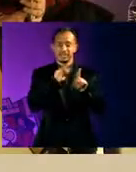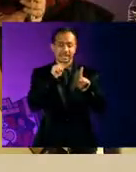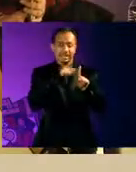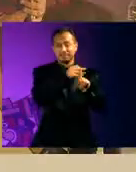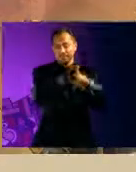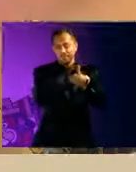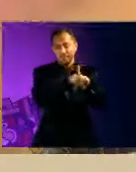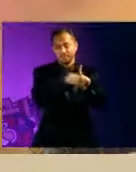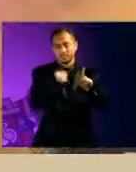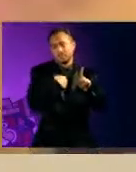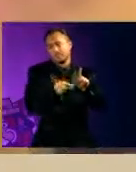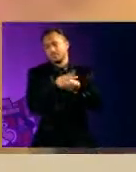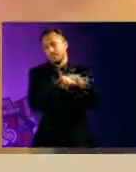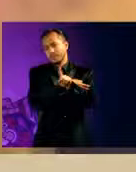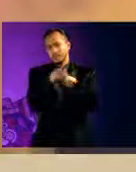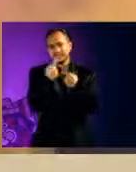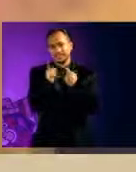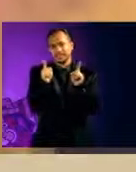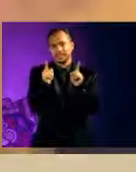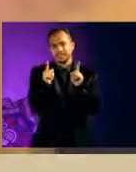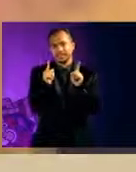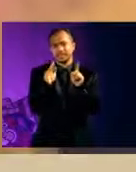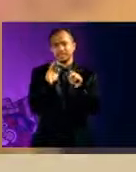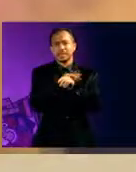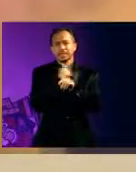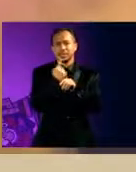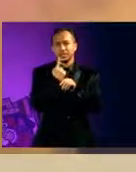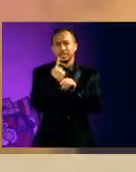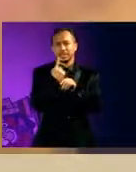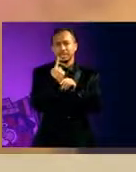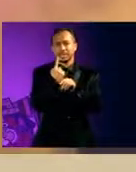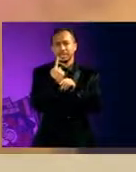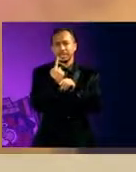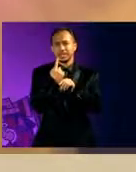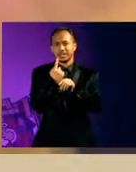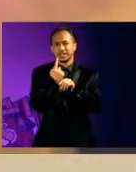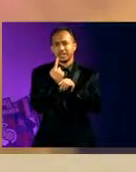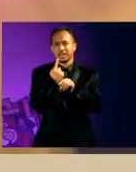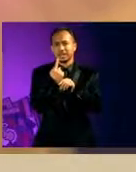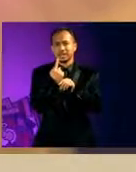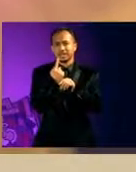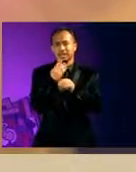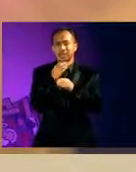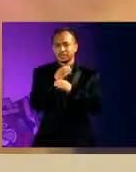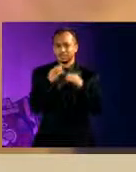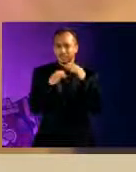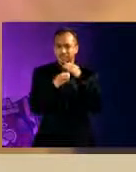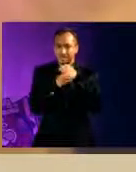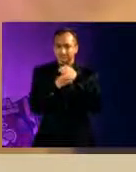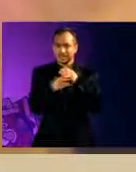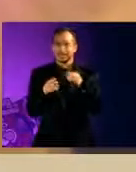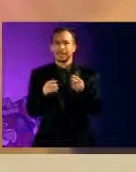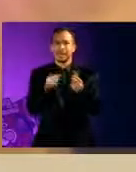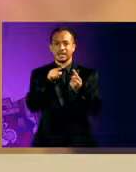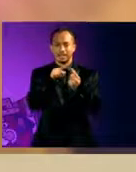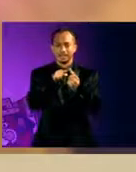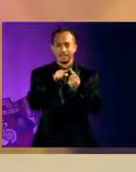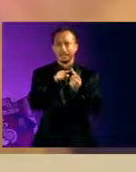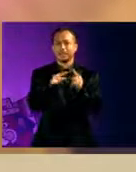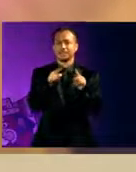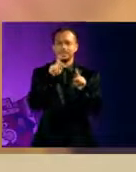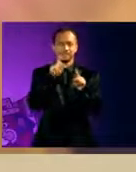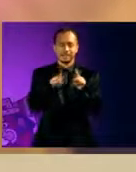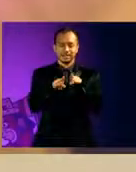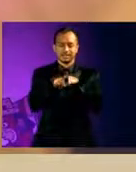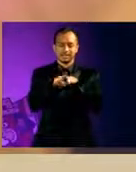entonces yo decía claro lo que une a los hermanos es la sensación de injusticia porque ninguno vivió lo que el